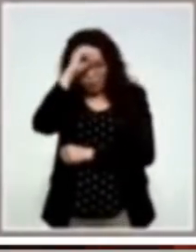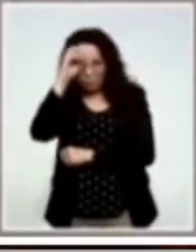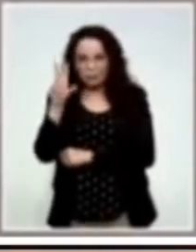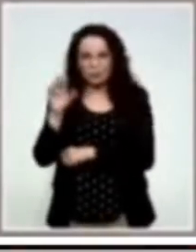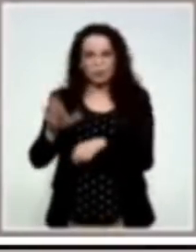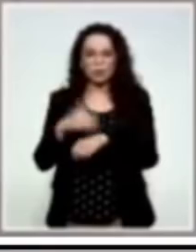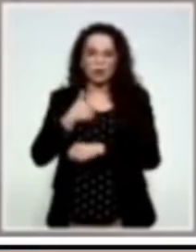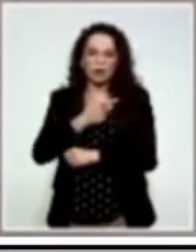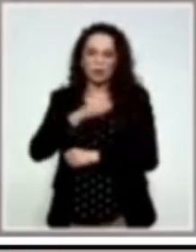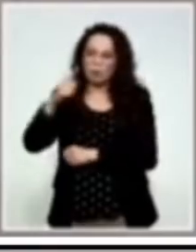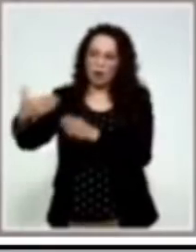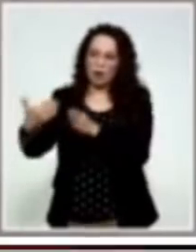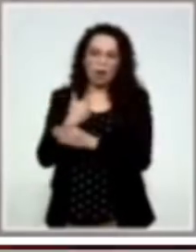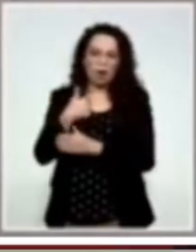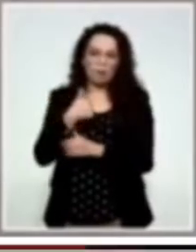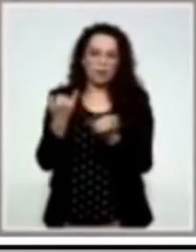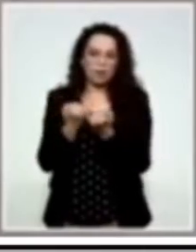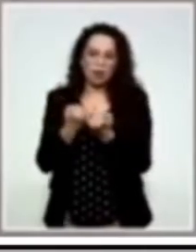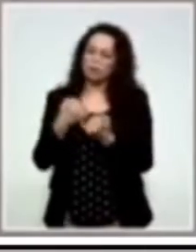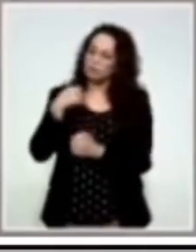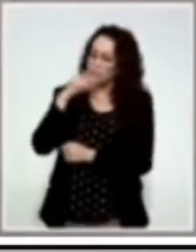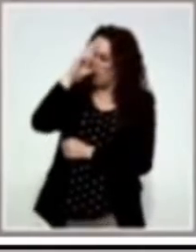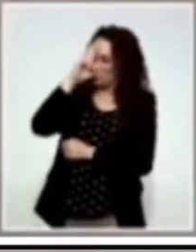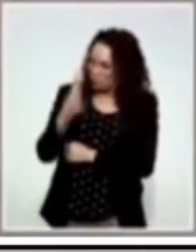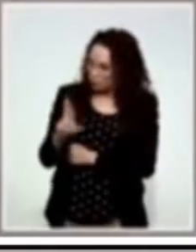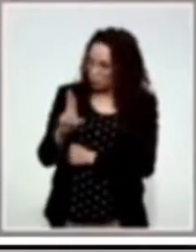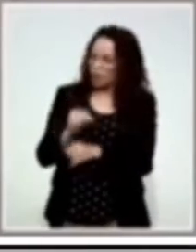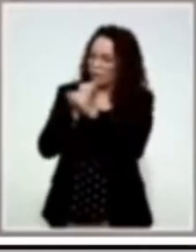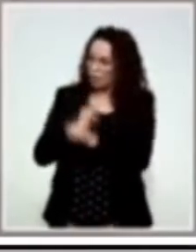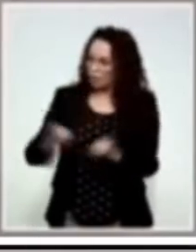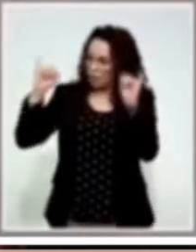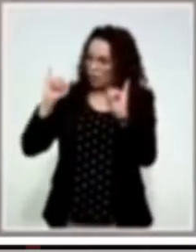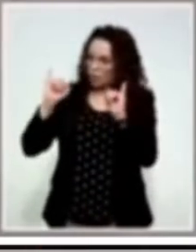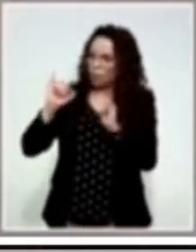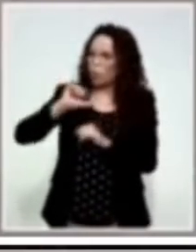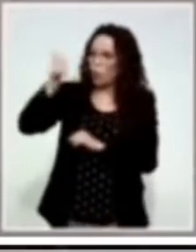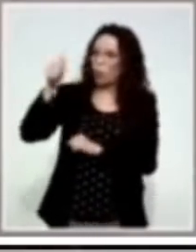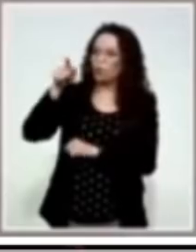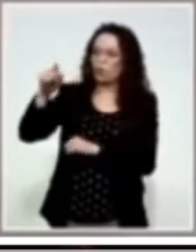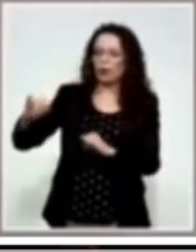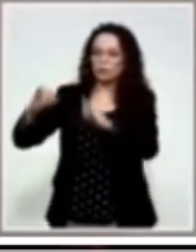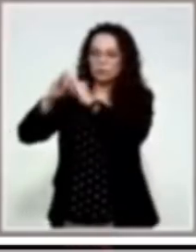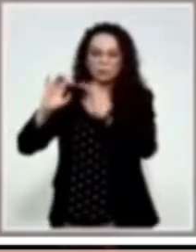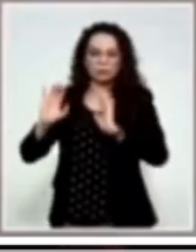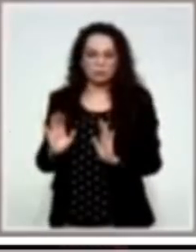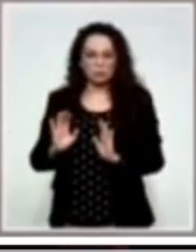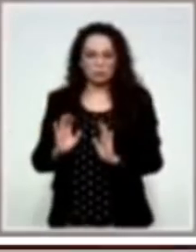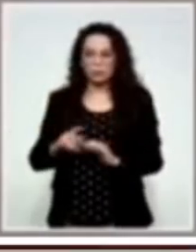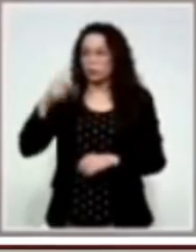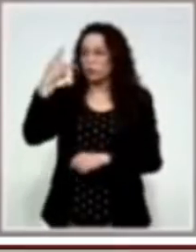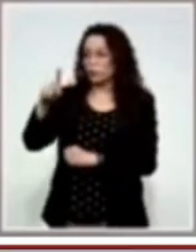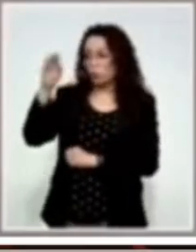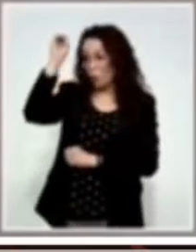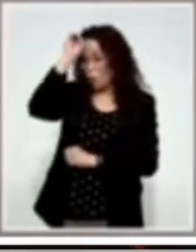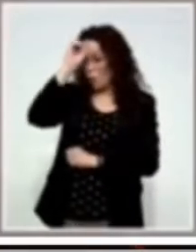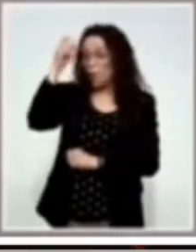del Poder Judicial. Soy muy respetuoso de la independencia y autonomía de los otros poderes. Yo solo opino sobre lo que ellos hacen